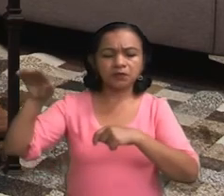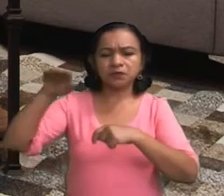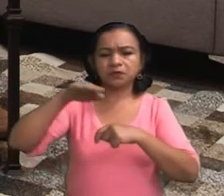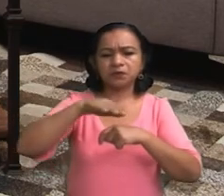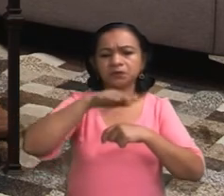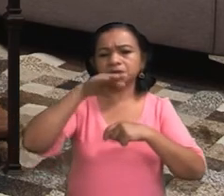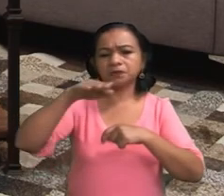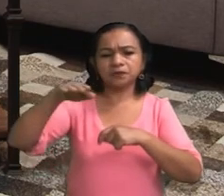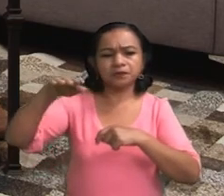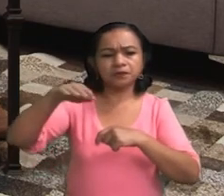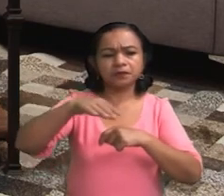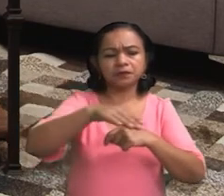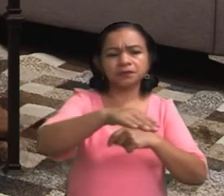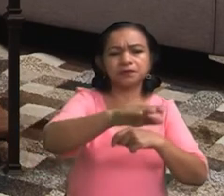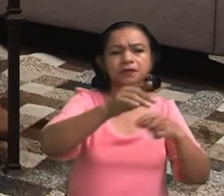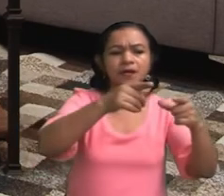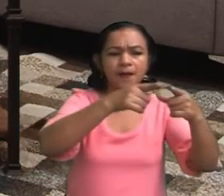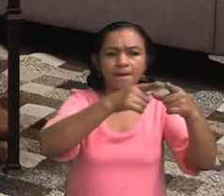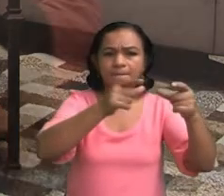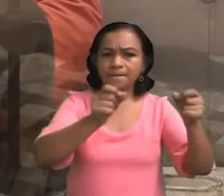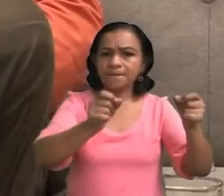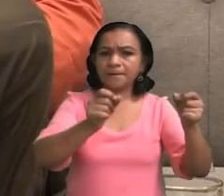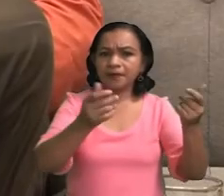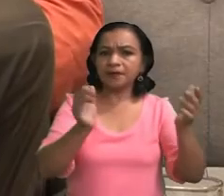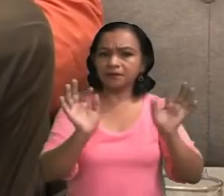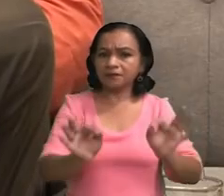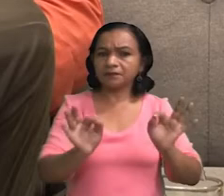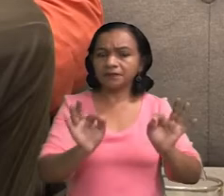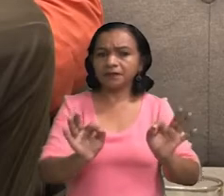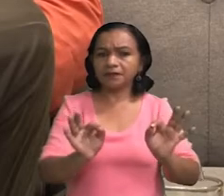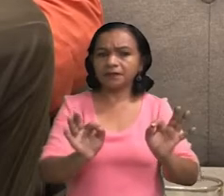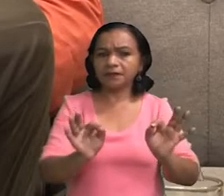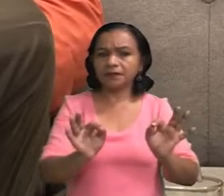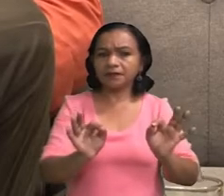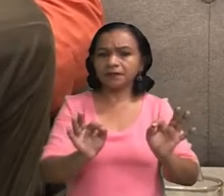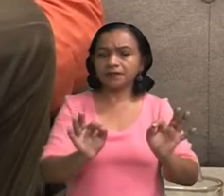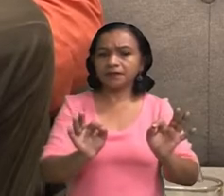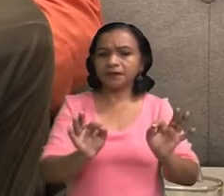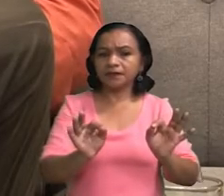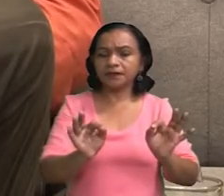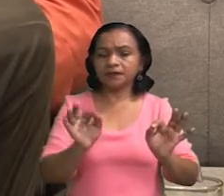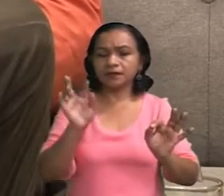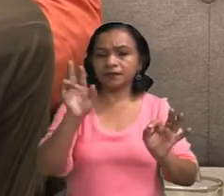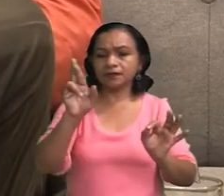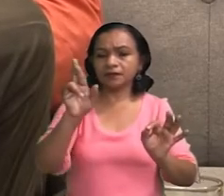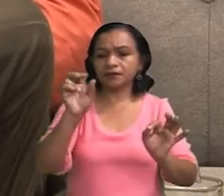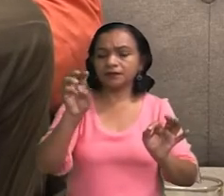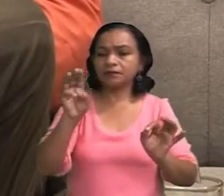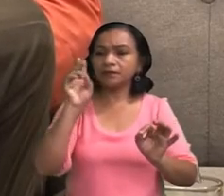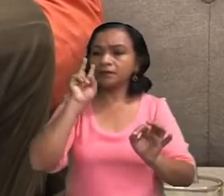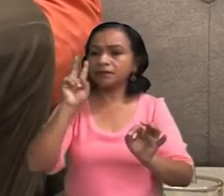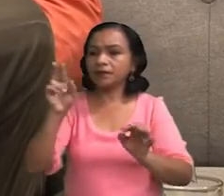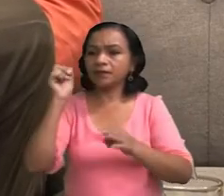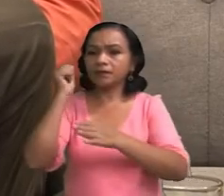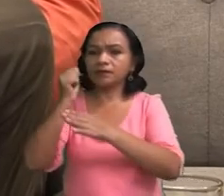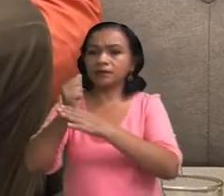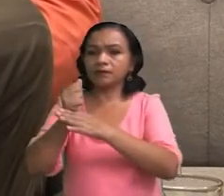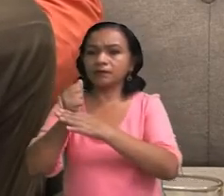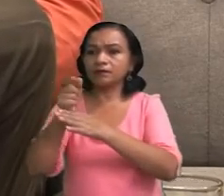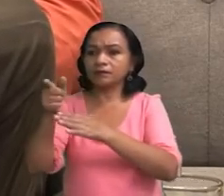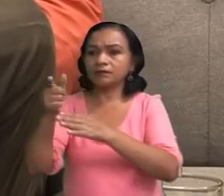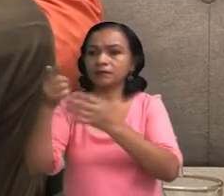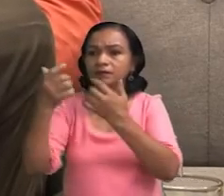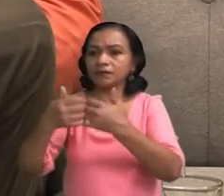carretera, estás llegando a Managua. Pero por el otro lado, si vos estás viendo un matadero en el Rama, vos estás viendo que la